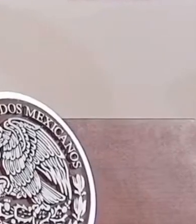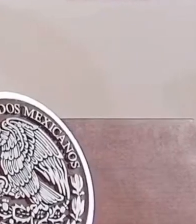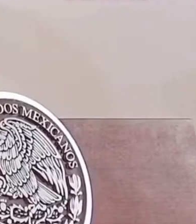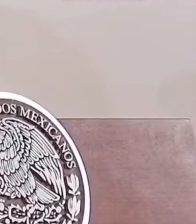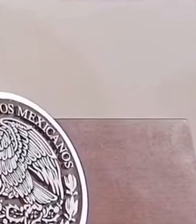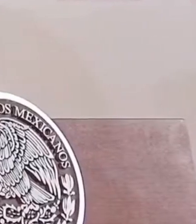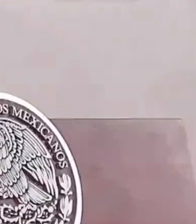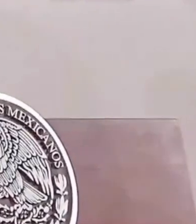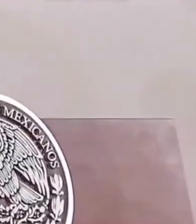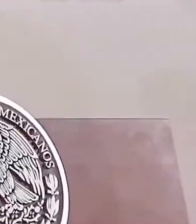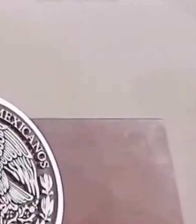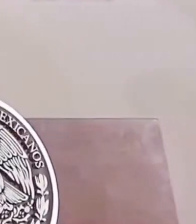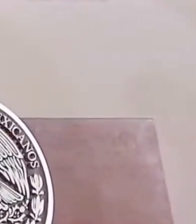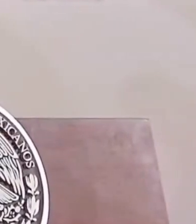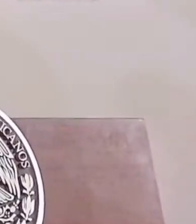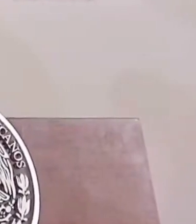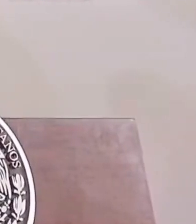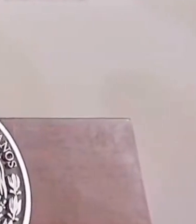del